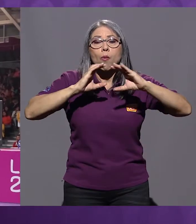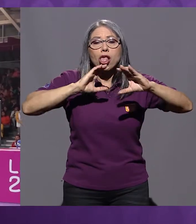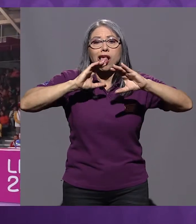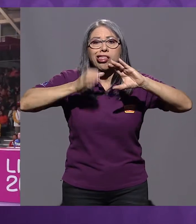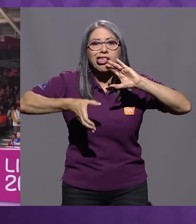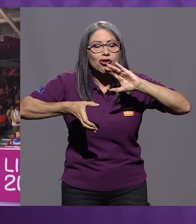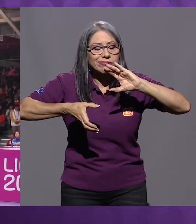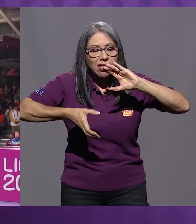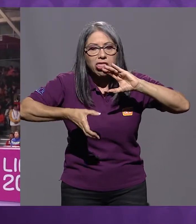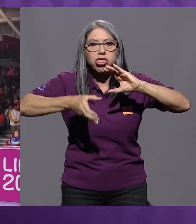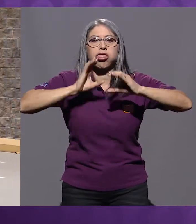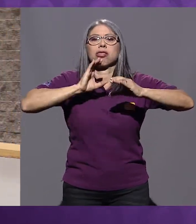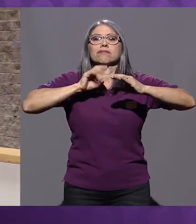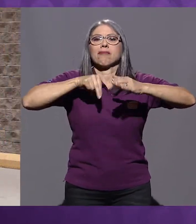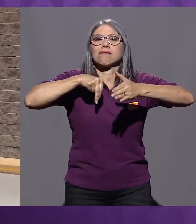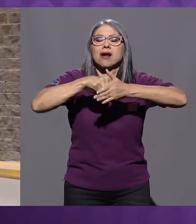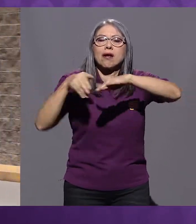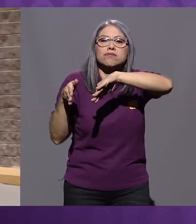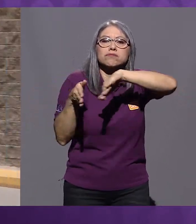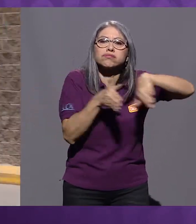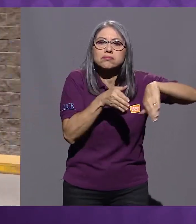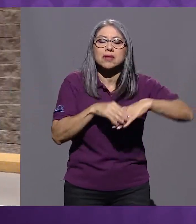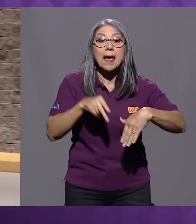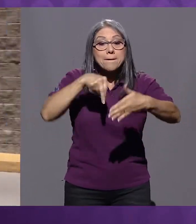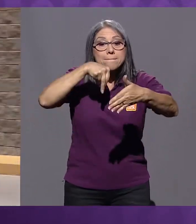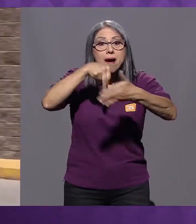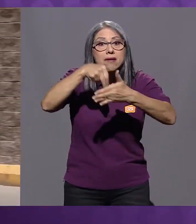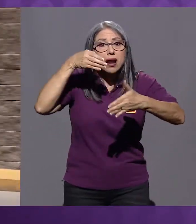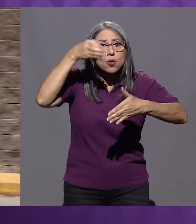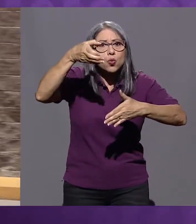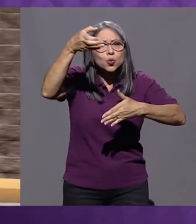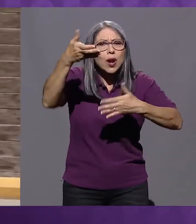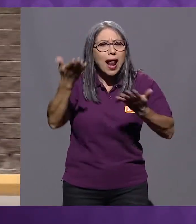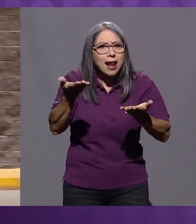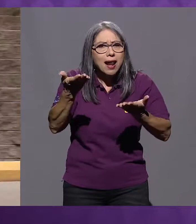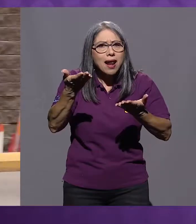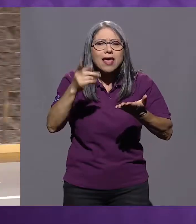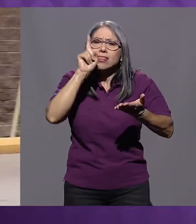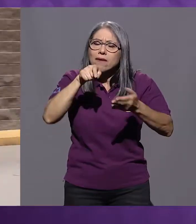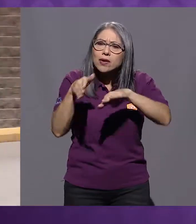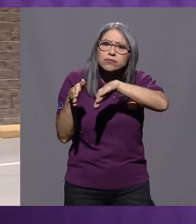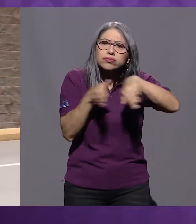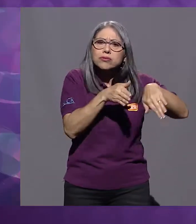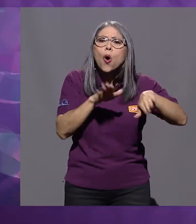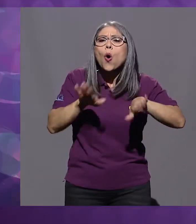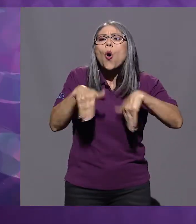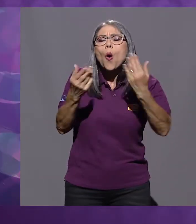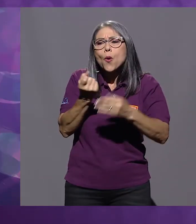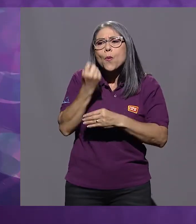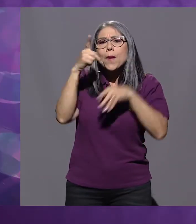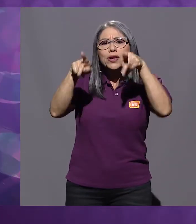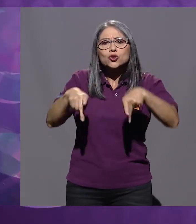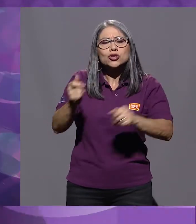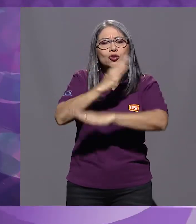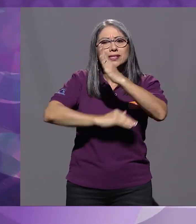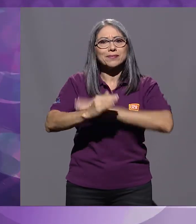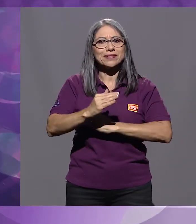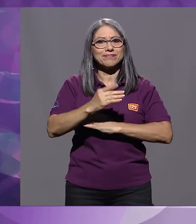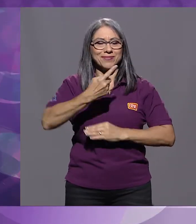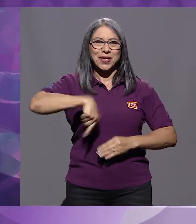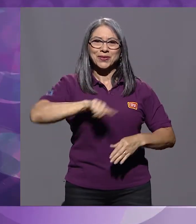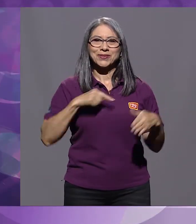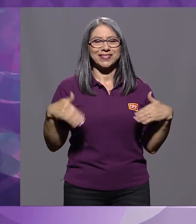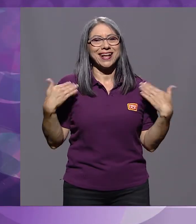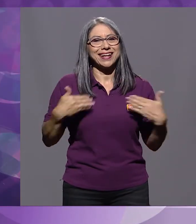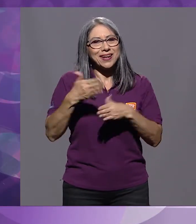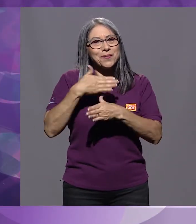importantes es la cultural, cómo concebimos a las personas con discapacidad. Nos alegra mucho poder